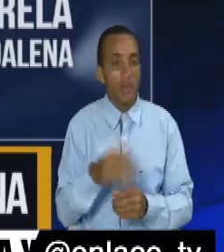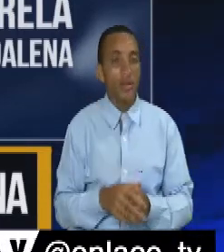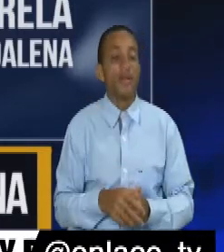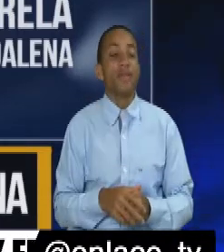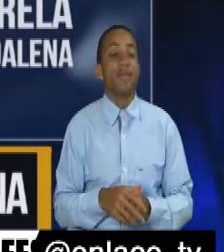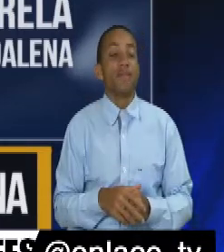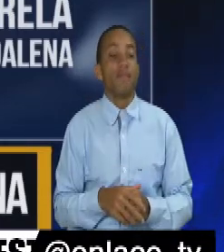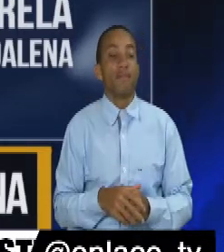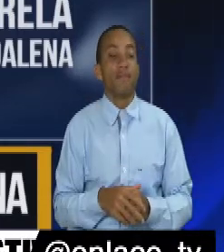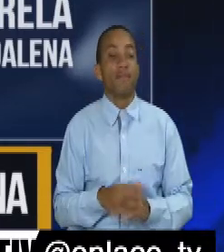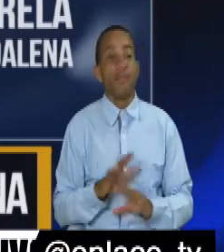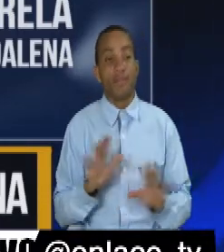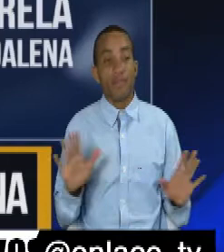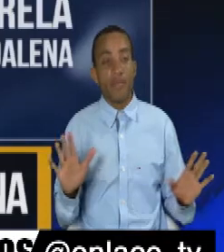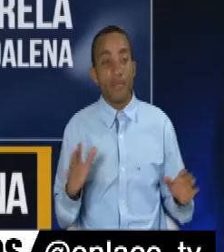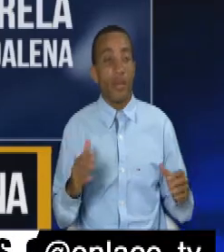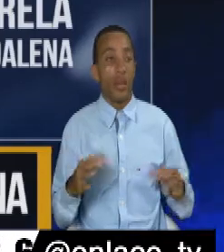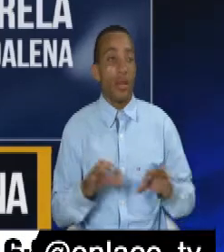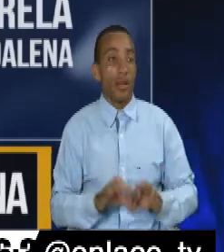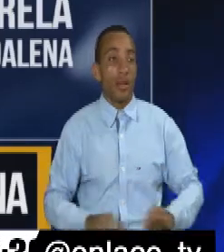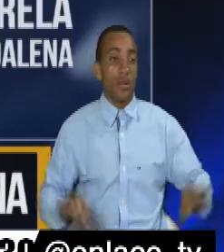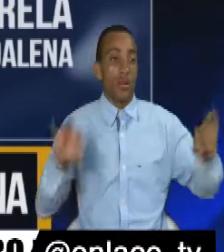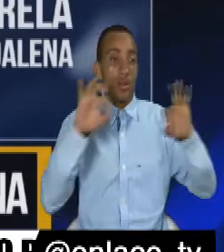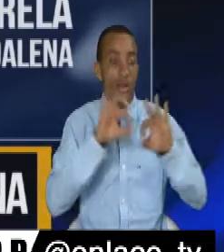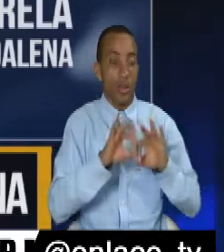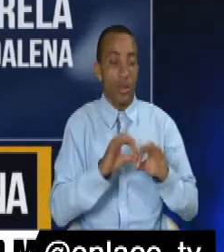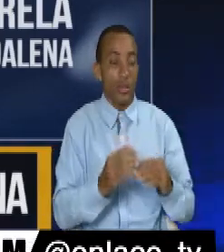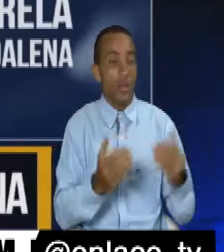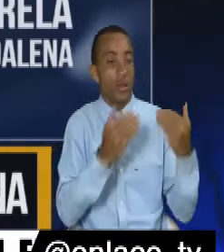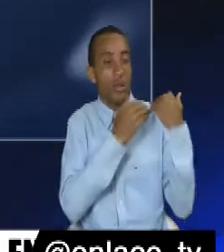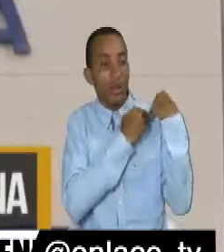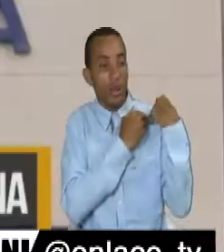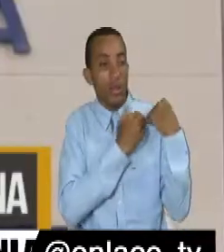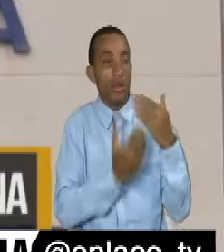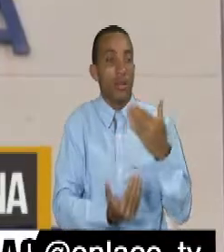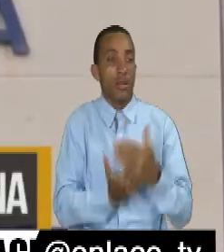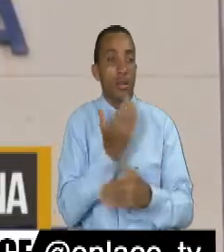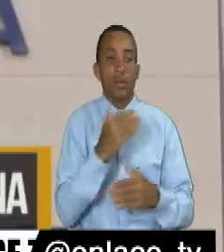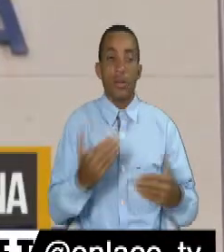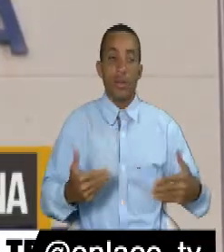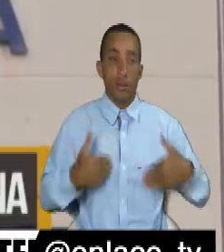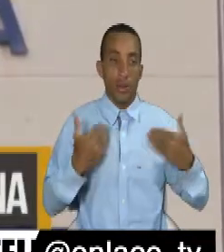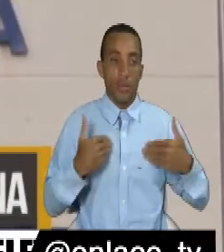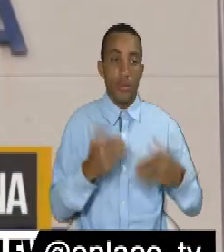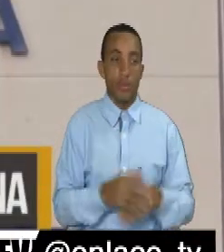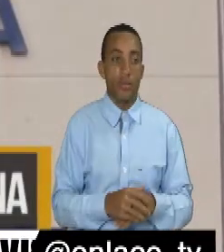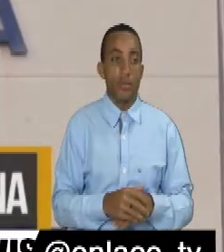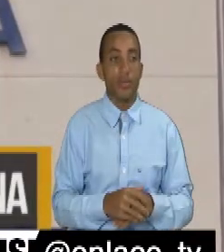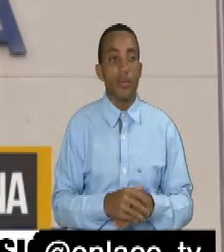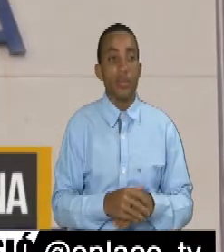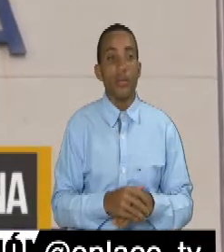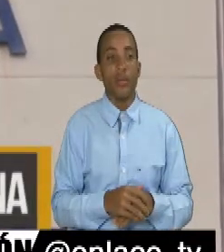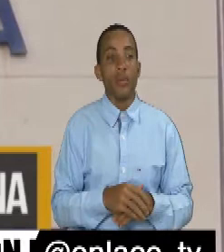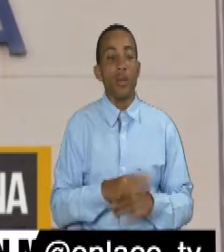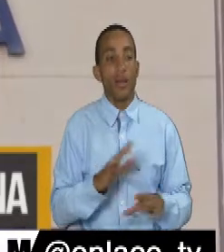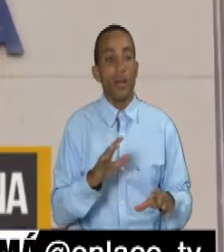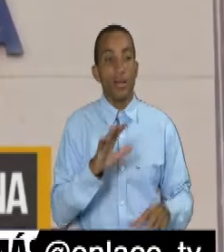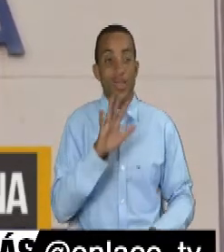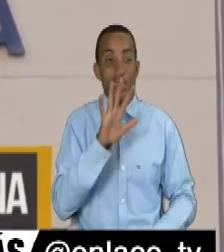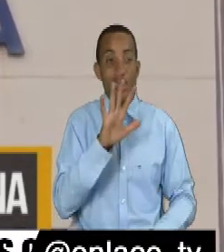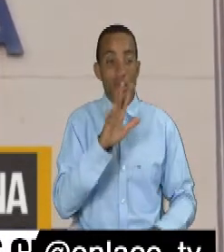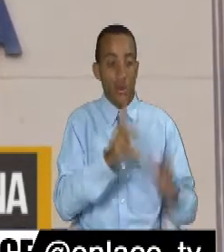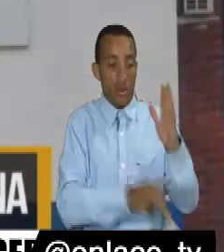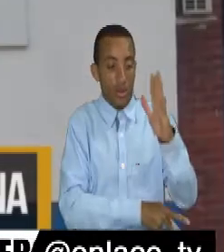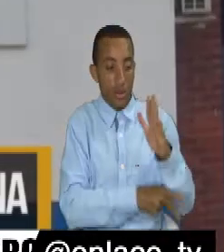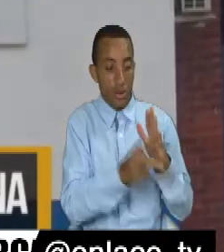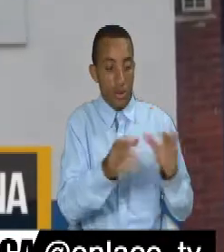definitivamente es muy importante para asumir esta nueva dirección, pero muy contento. Esta elección se presenta luego del envío de las 5 hojas de vida por parte del presidente